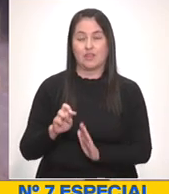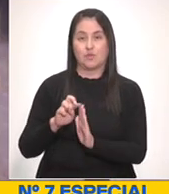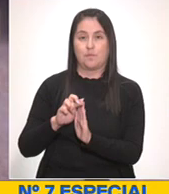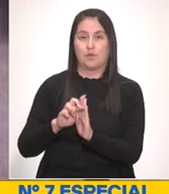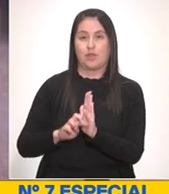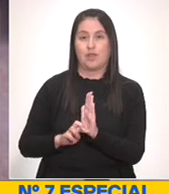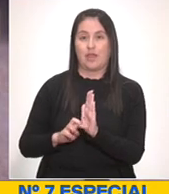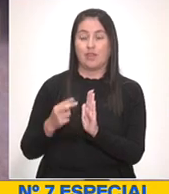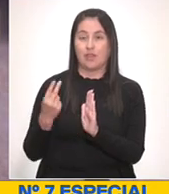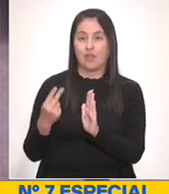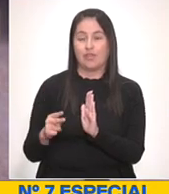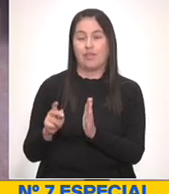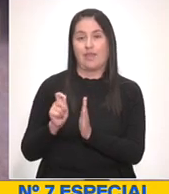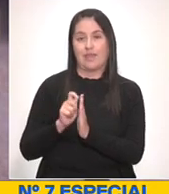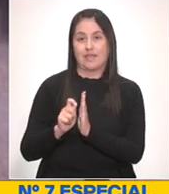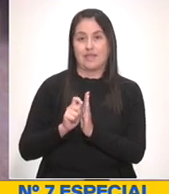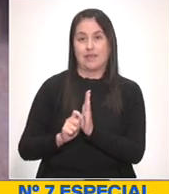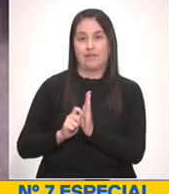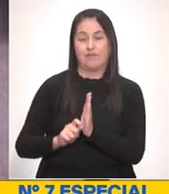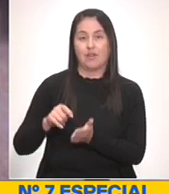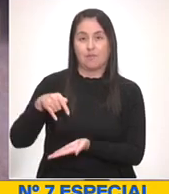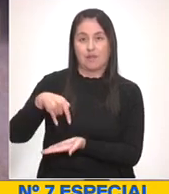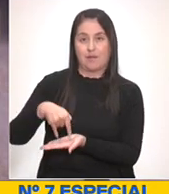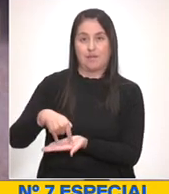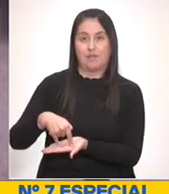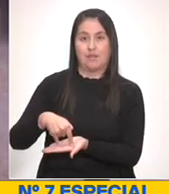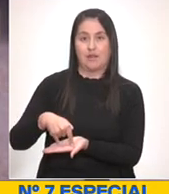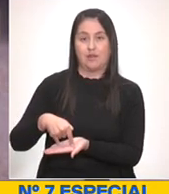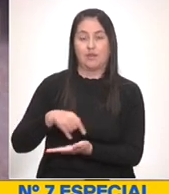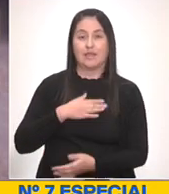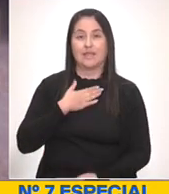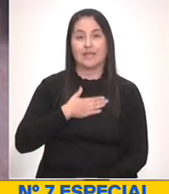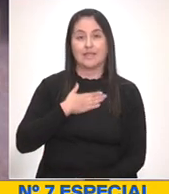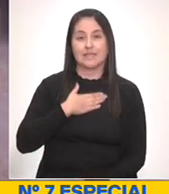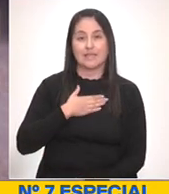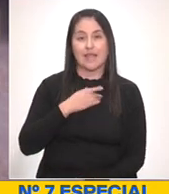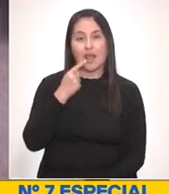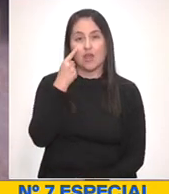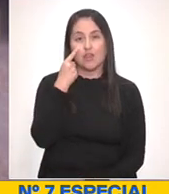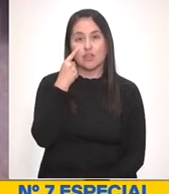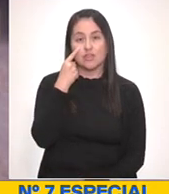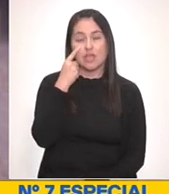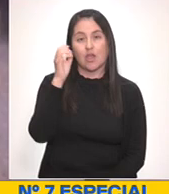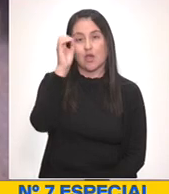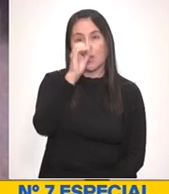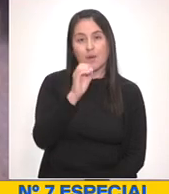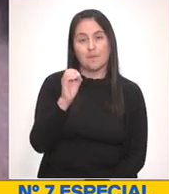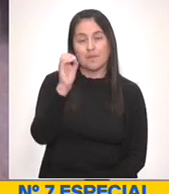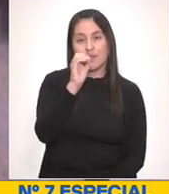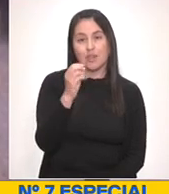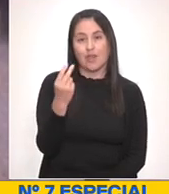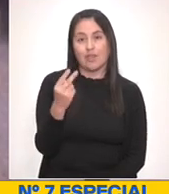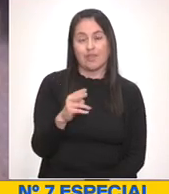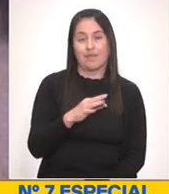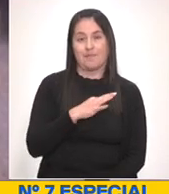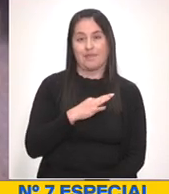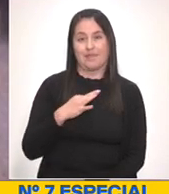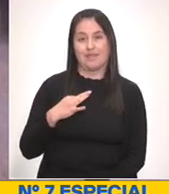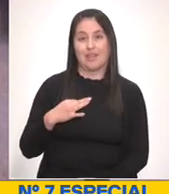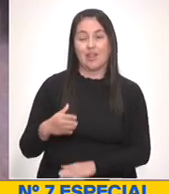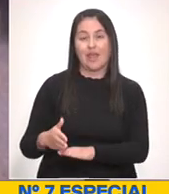de parlamentario y me gustaría al menos conocer la opinión del ejecutivo antes de